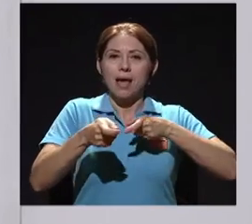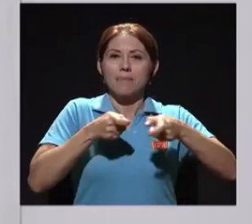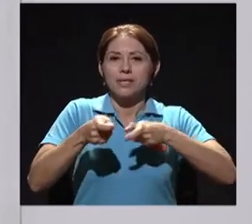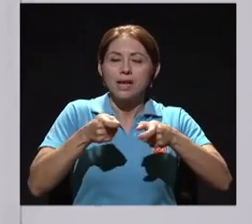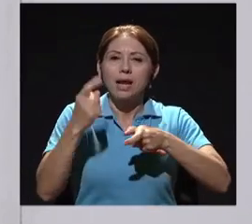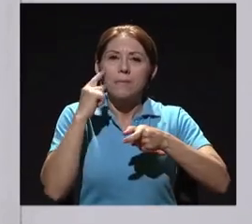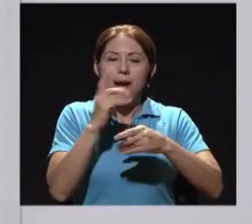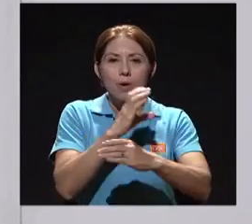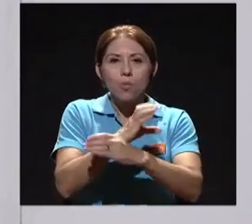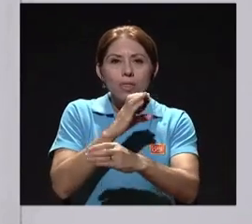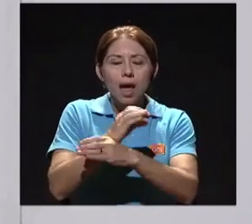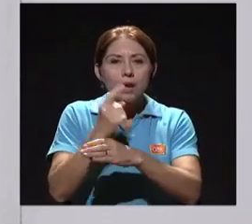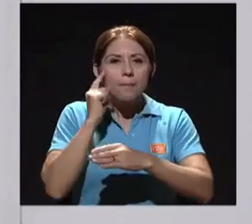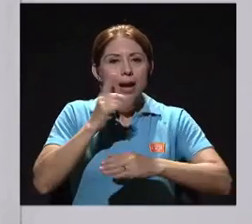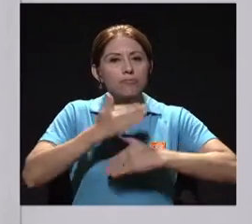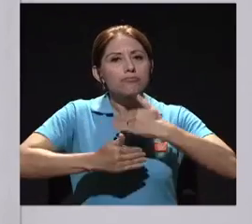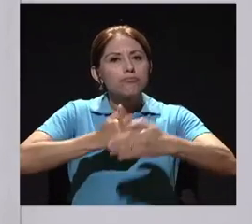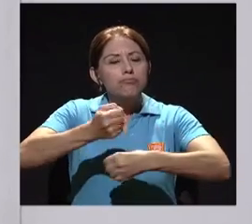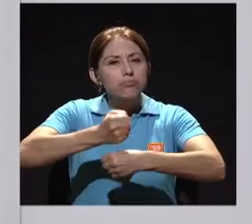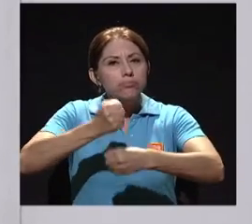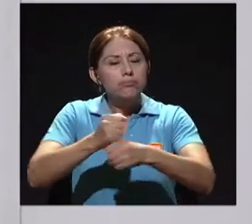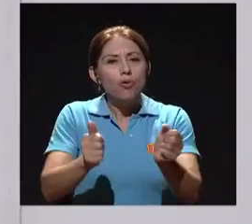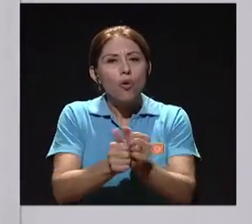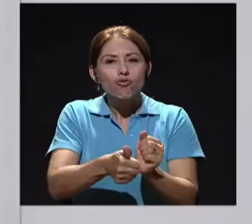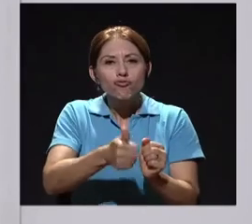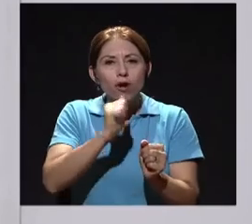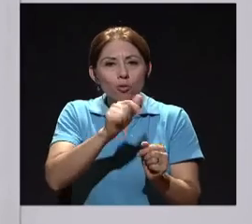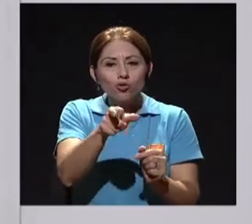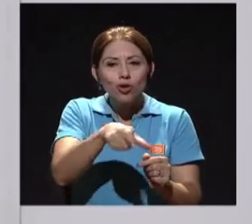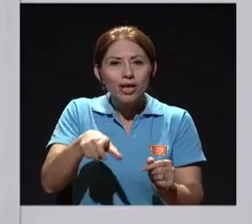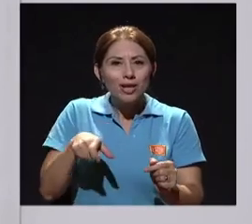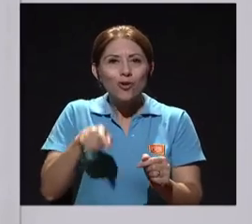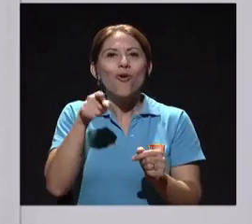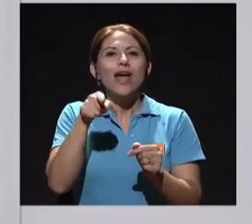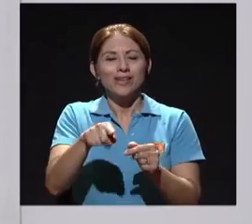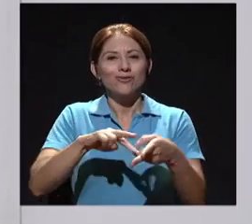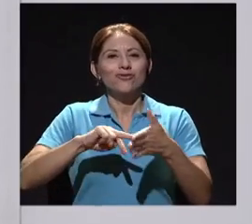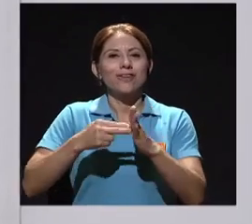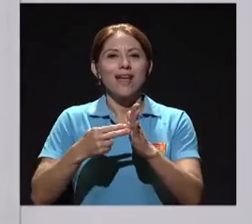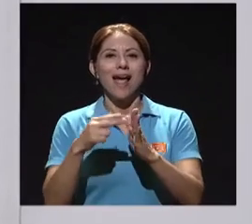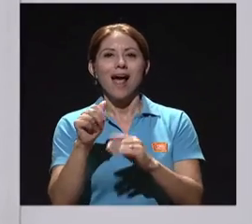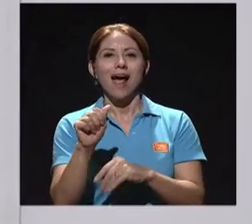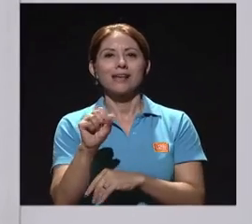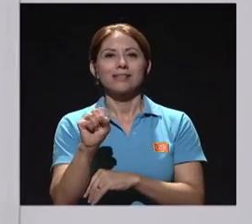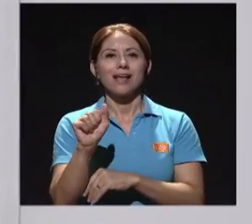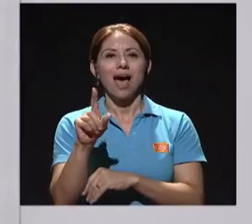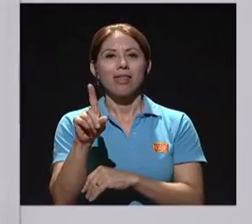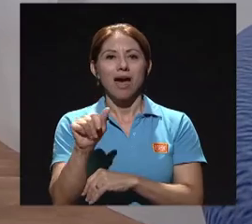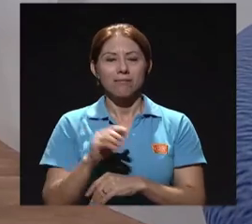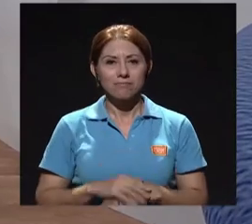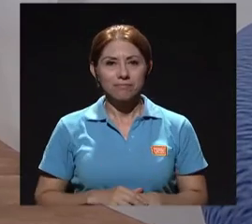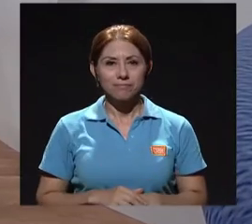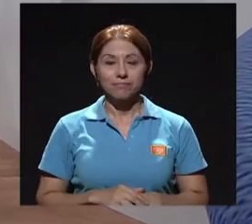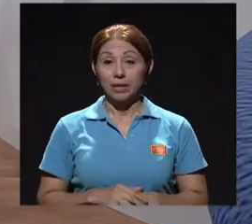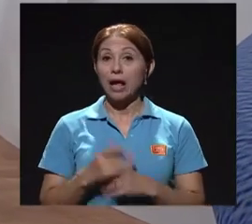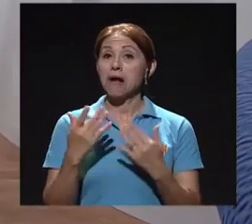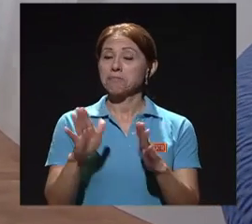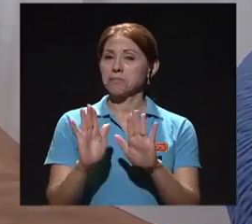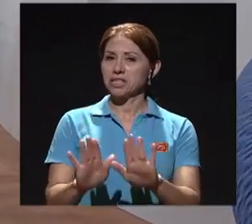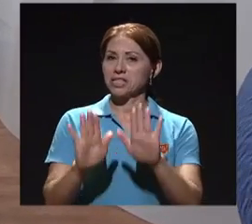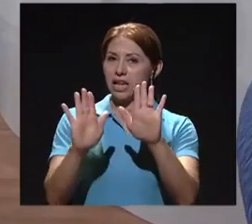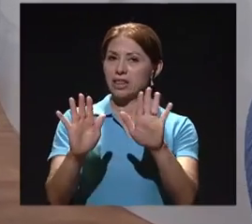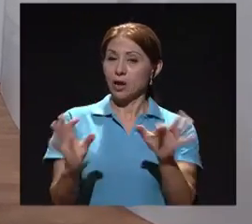cuidar y gestionar todo el recurso hídrico precisamente eso es lo que es una sala excelente con respecto a esta